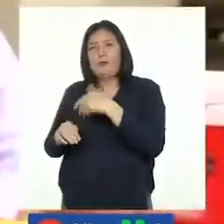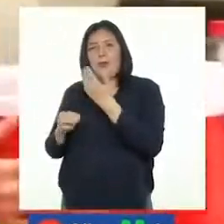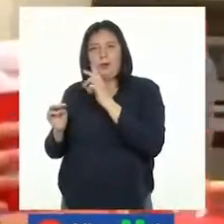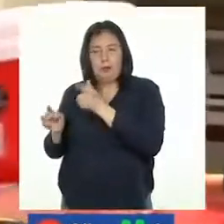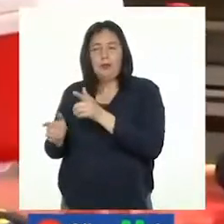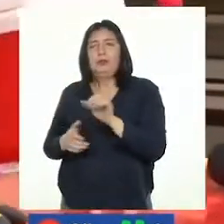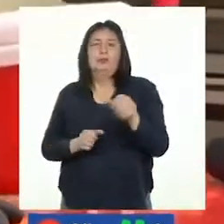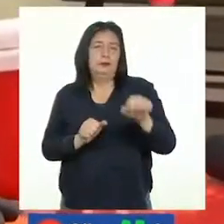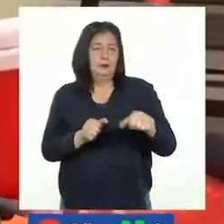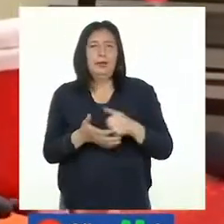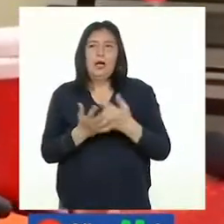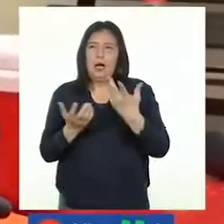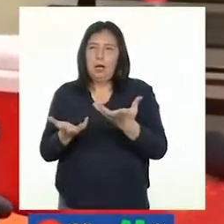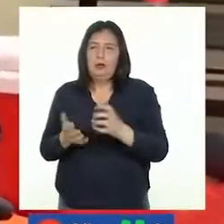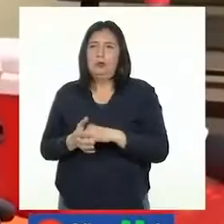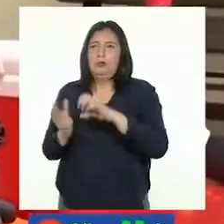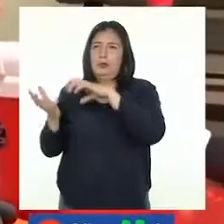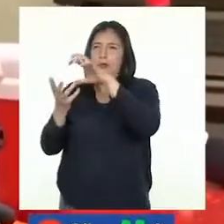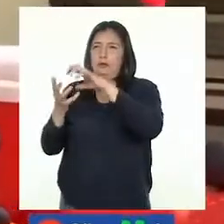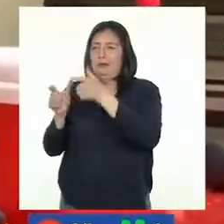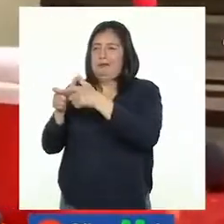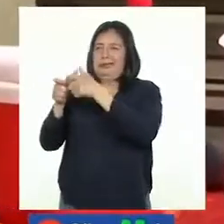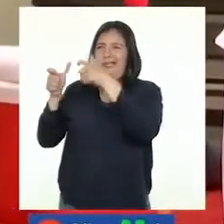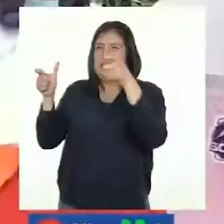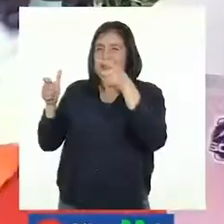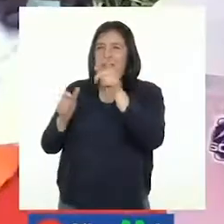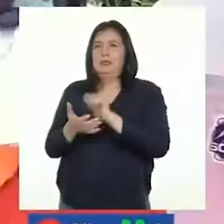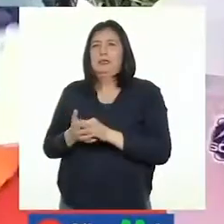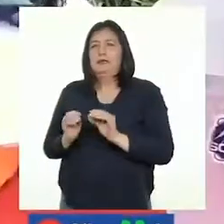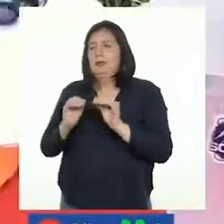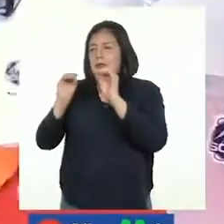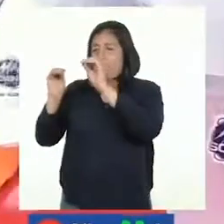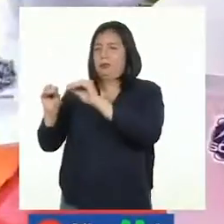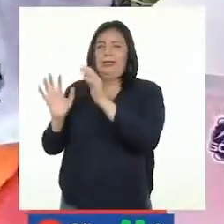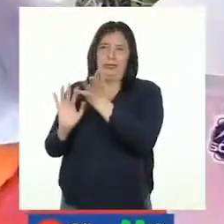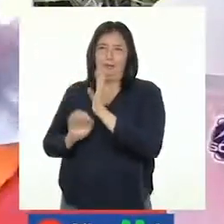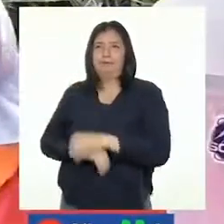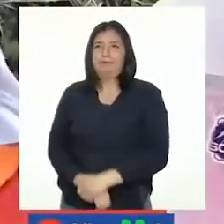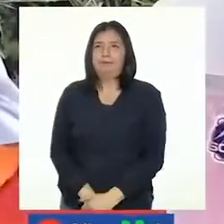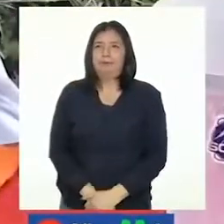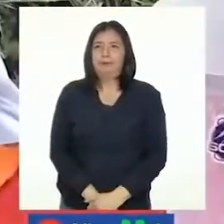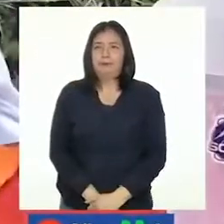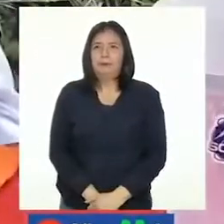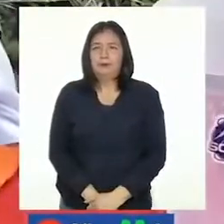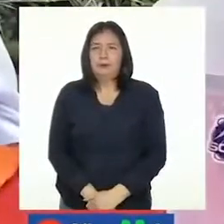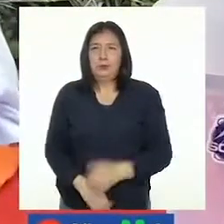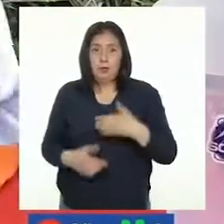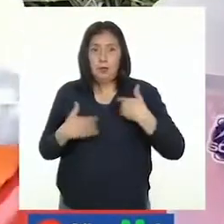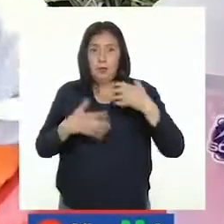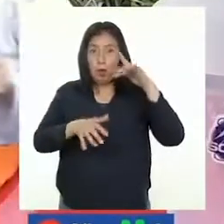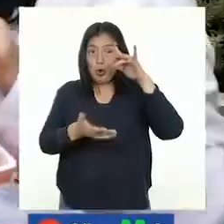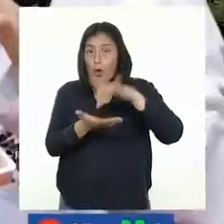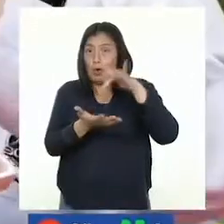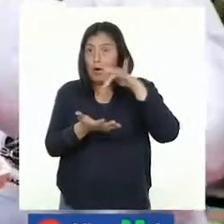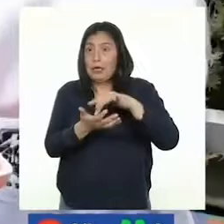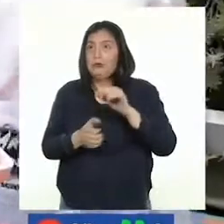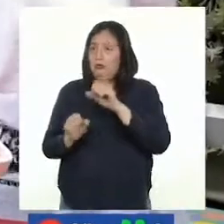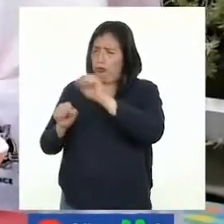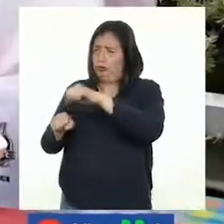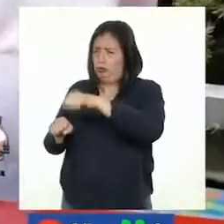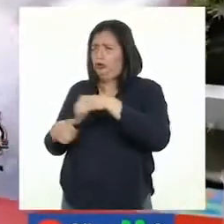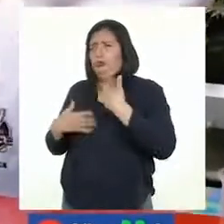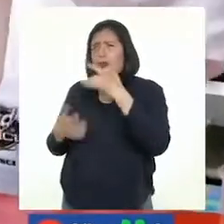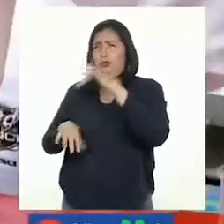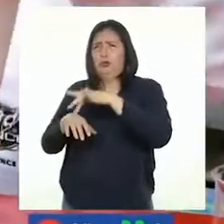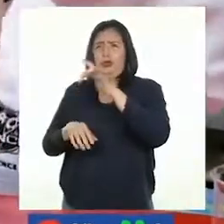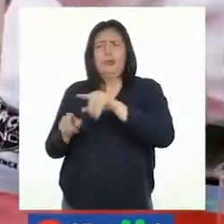Comencemos. Ahora vamos a generar una nube súper archi mega grande y la vamos a colocar acá. Y la voy a poder tocar como un algodón de azúcar. Sí, la vas a